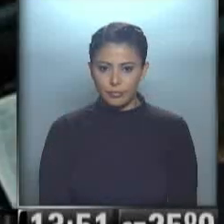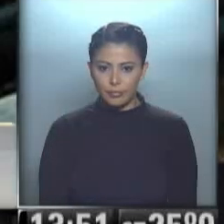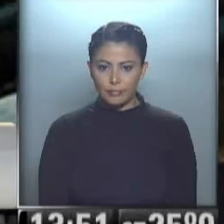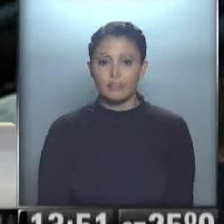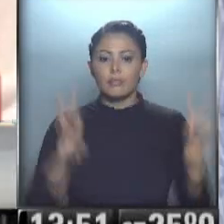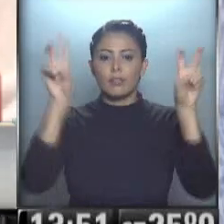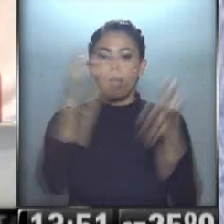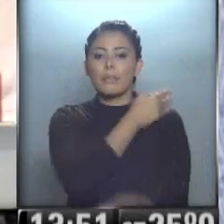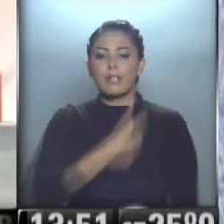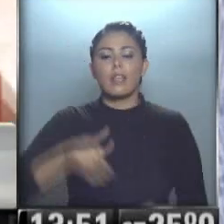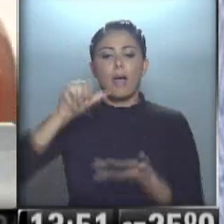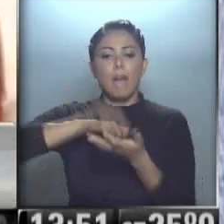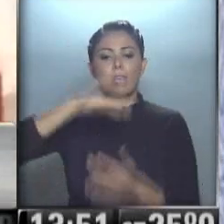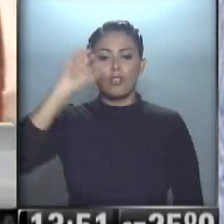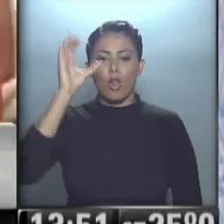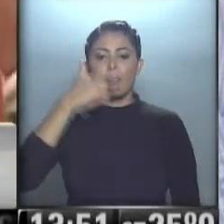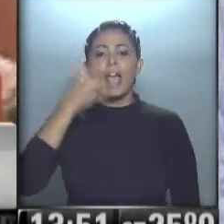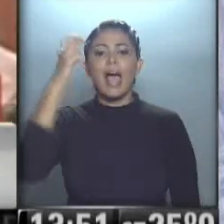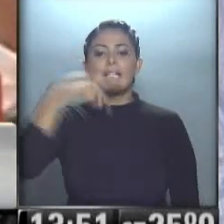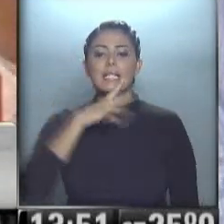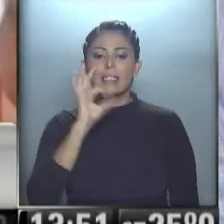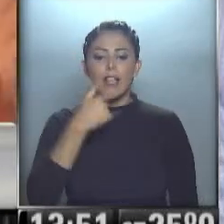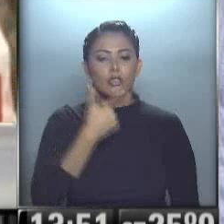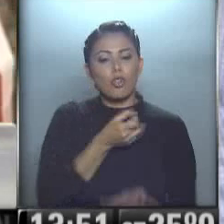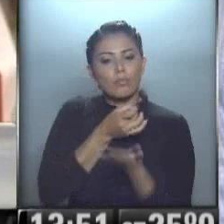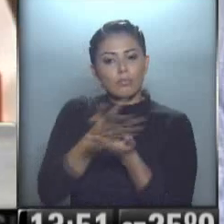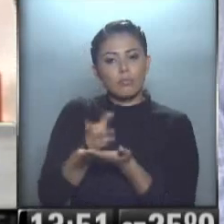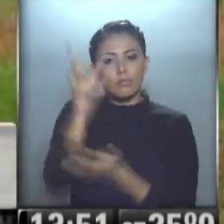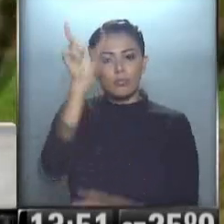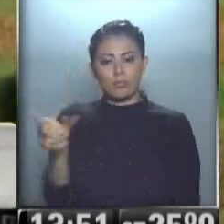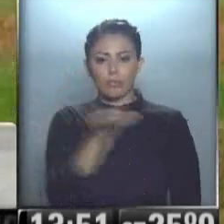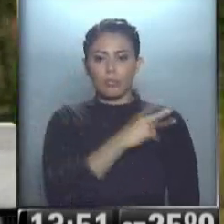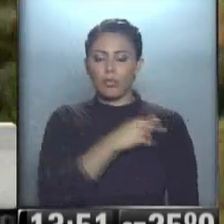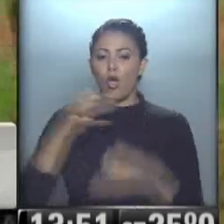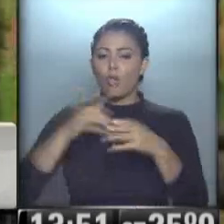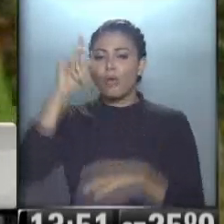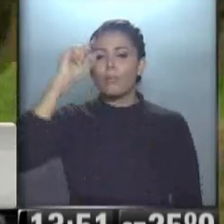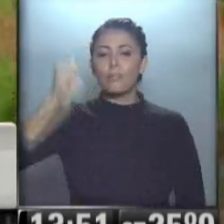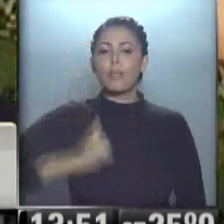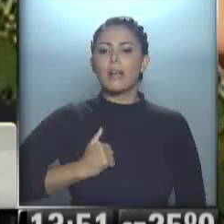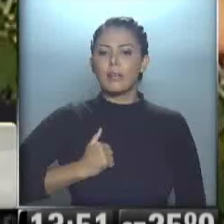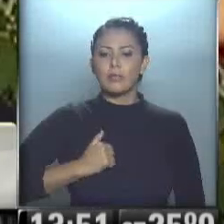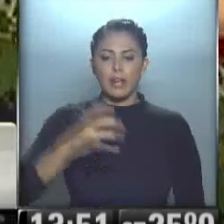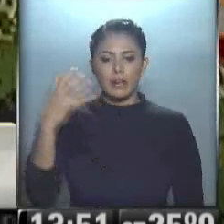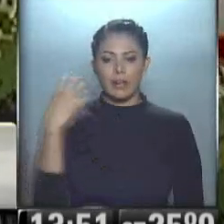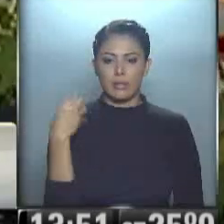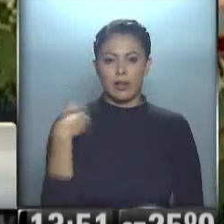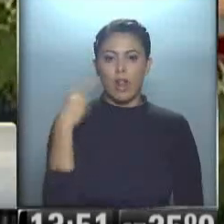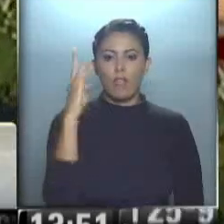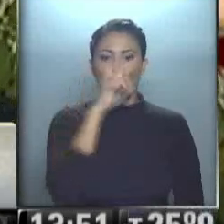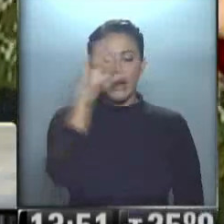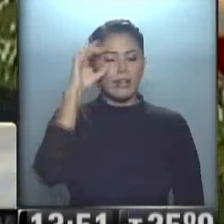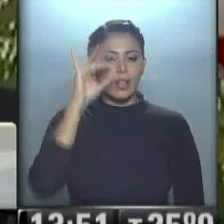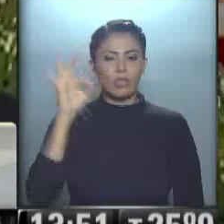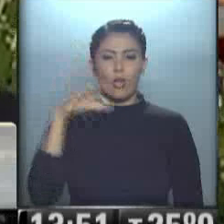El presidente de Colombia, Juan Manuel Santos, destituyó de su cargo al comandante de las fuerzas militares, general Leonardo Barrero, en